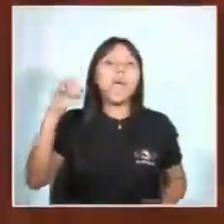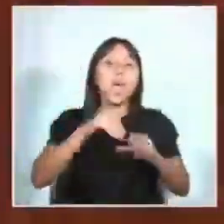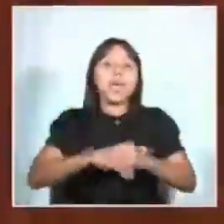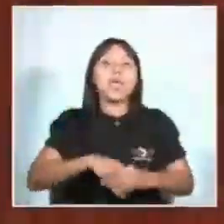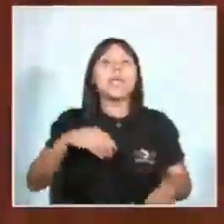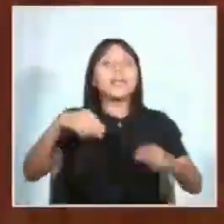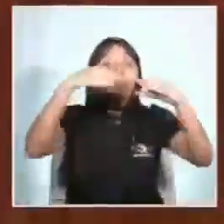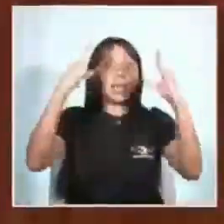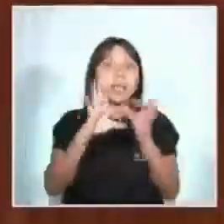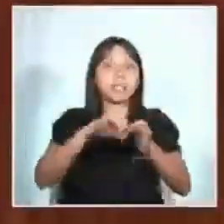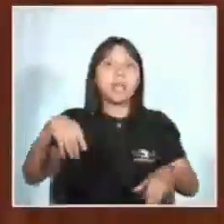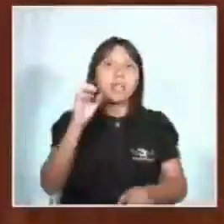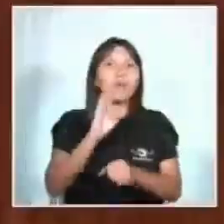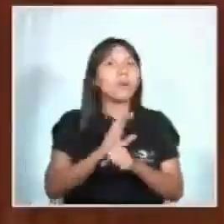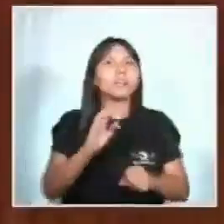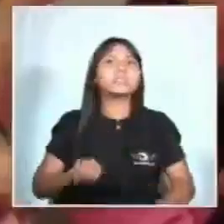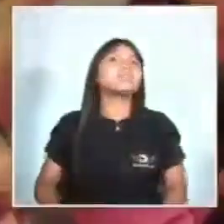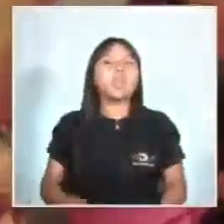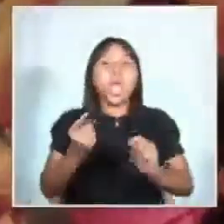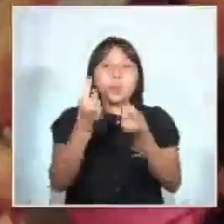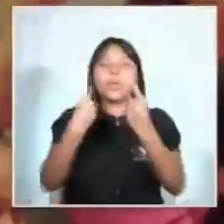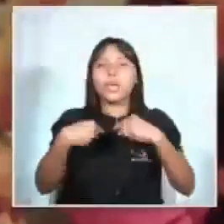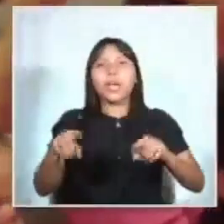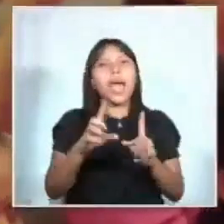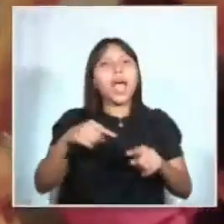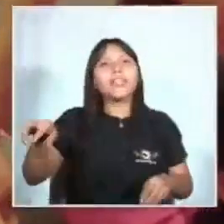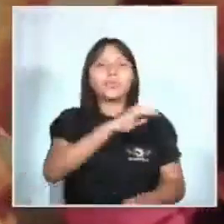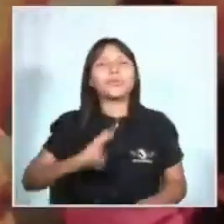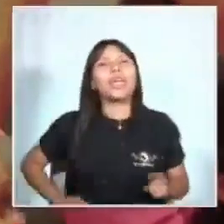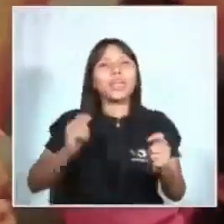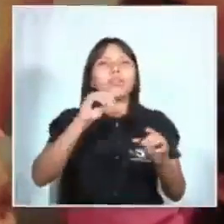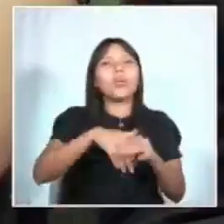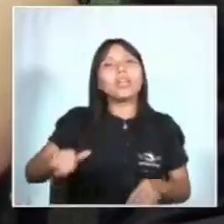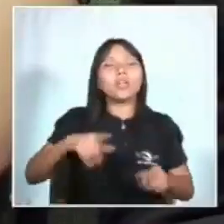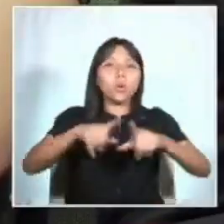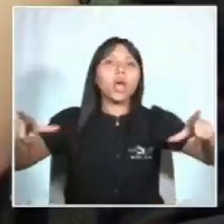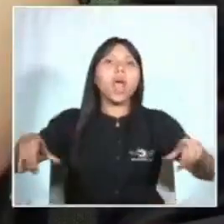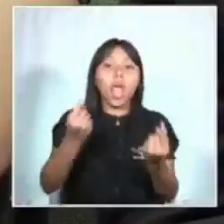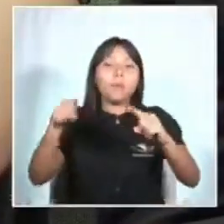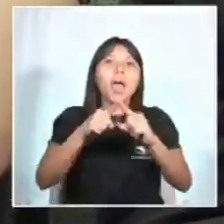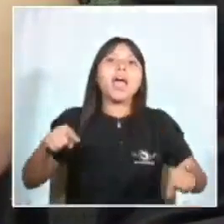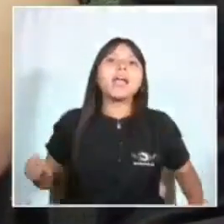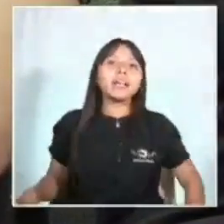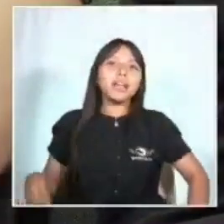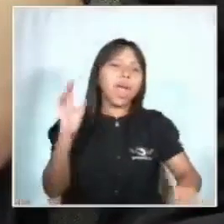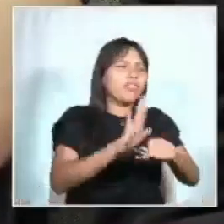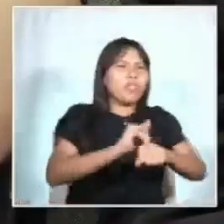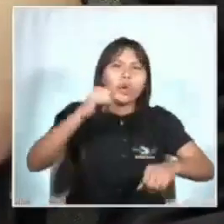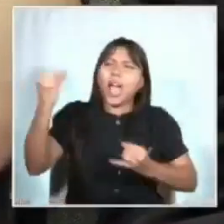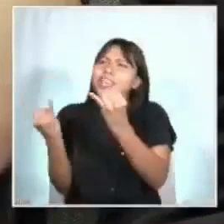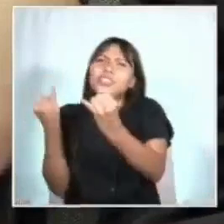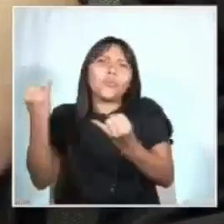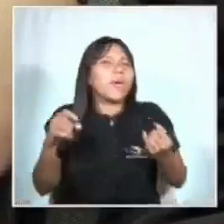oración. Sabrán hablar en lenguas, intercederán como leones, van a tocar instrumentos, van a ser